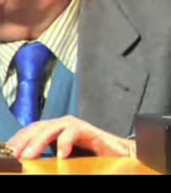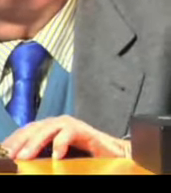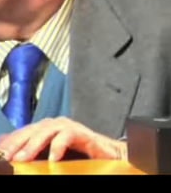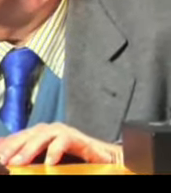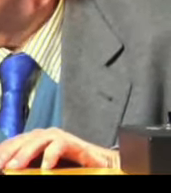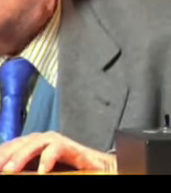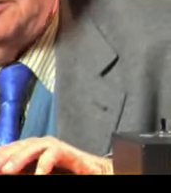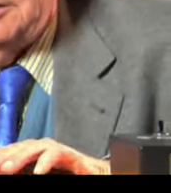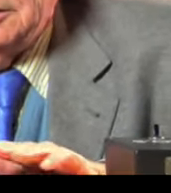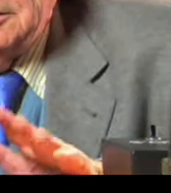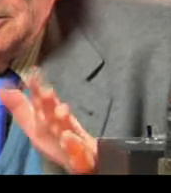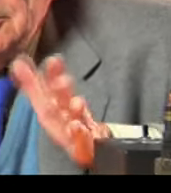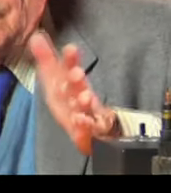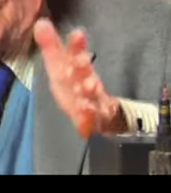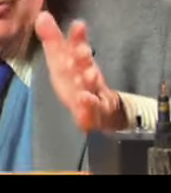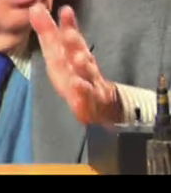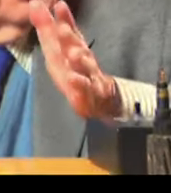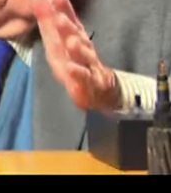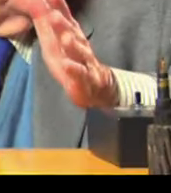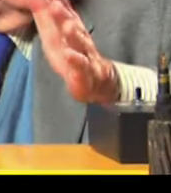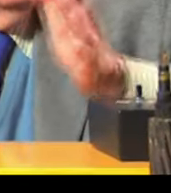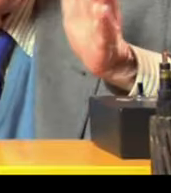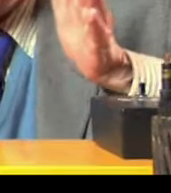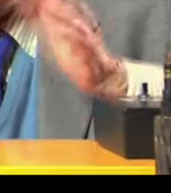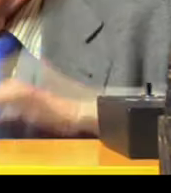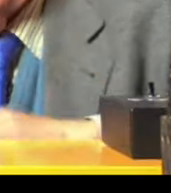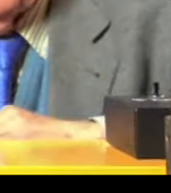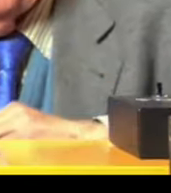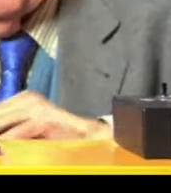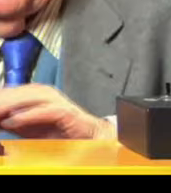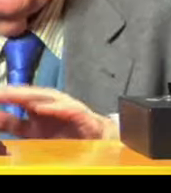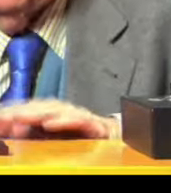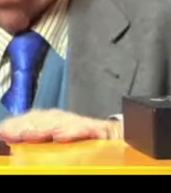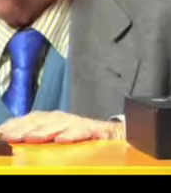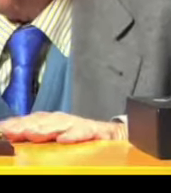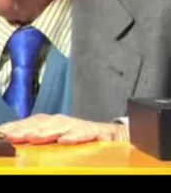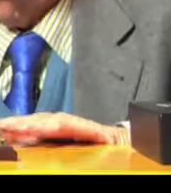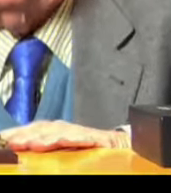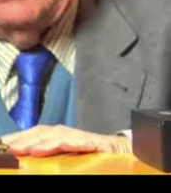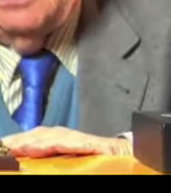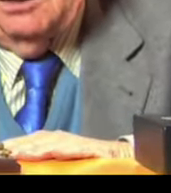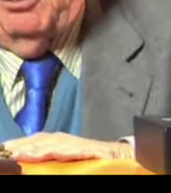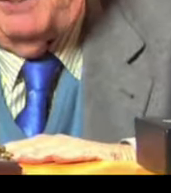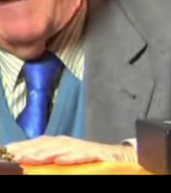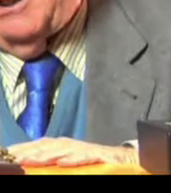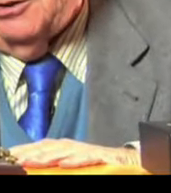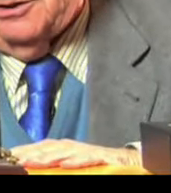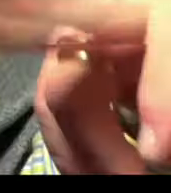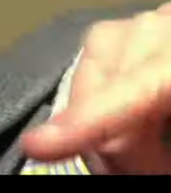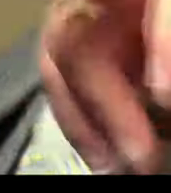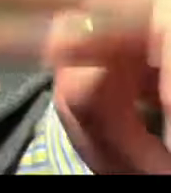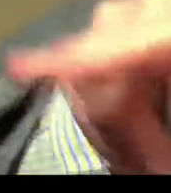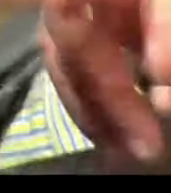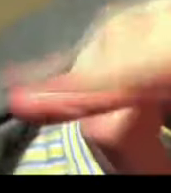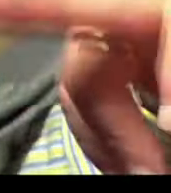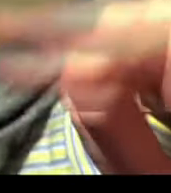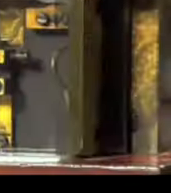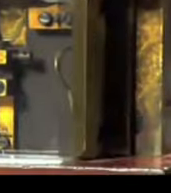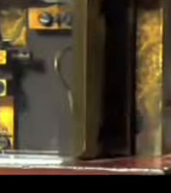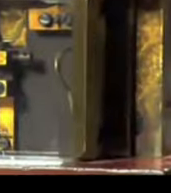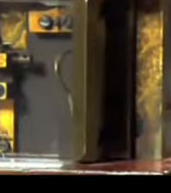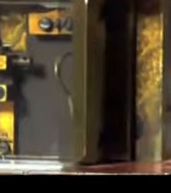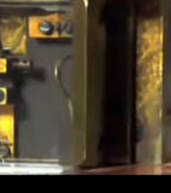Aquí tenemos un poco los elementos principales o primarios de la